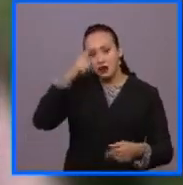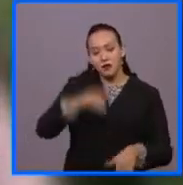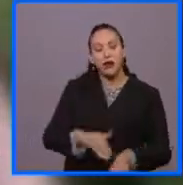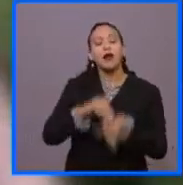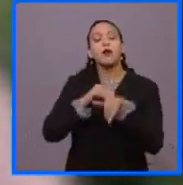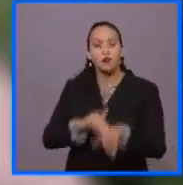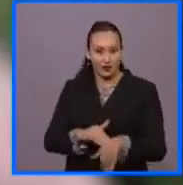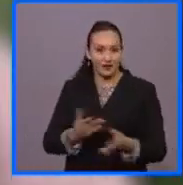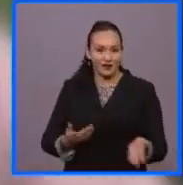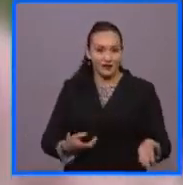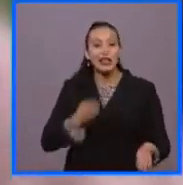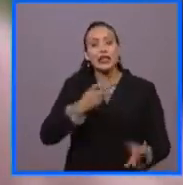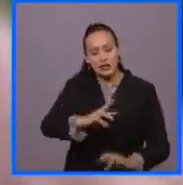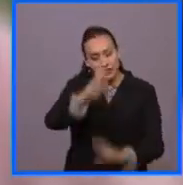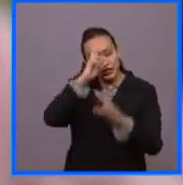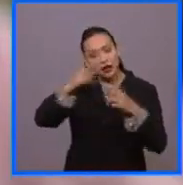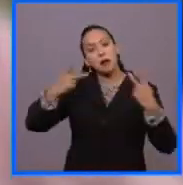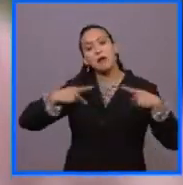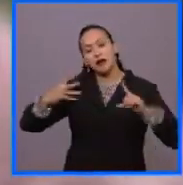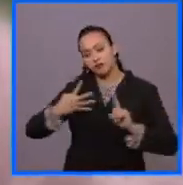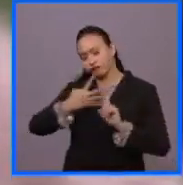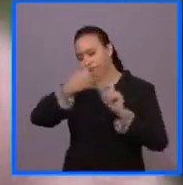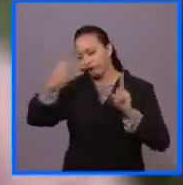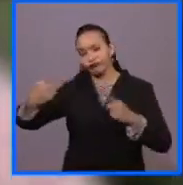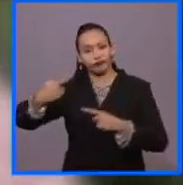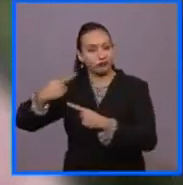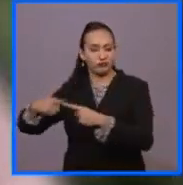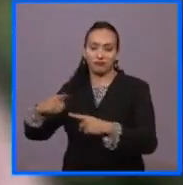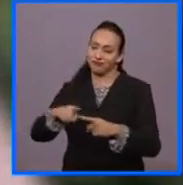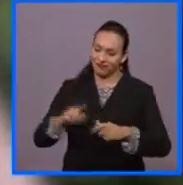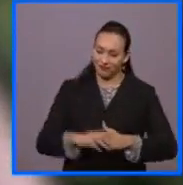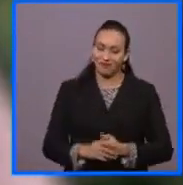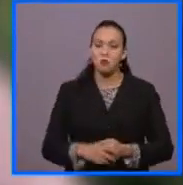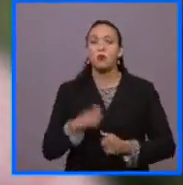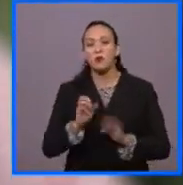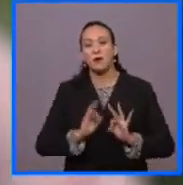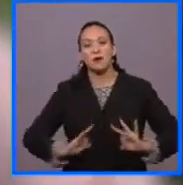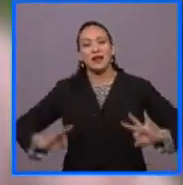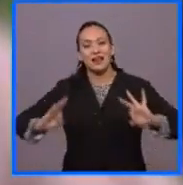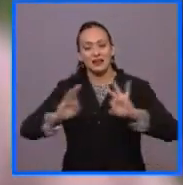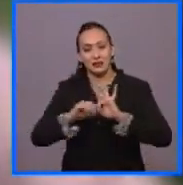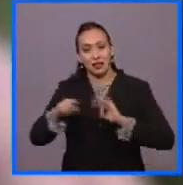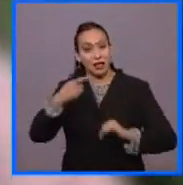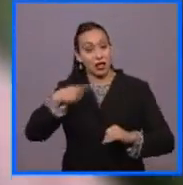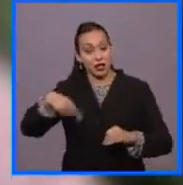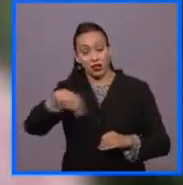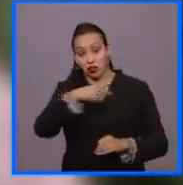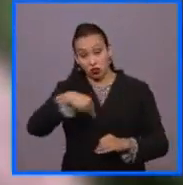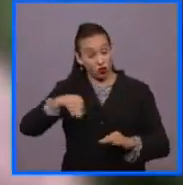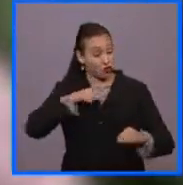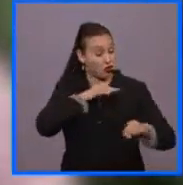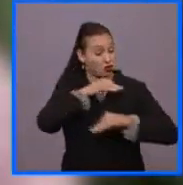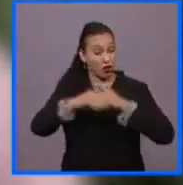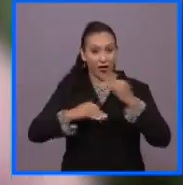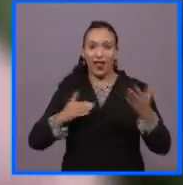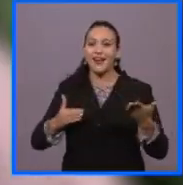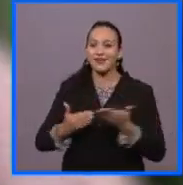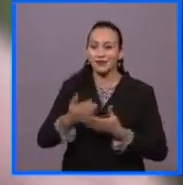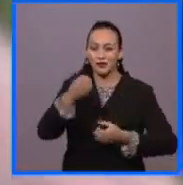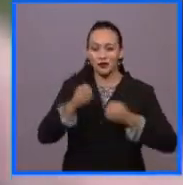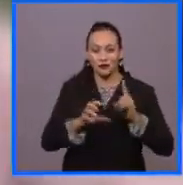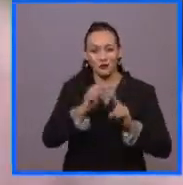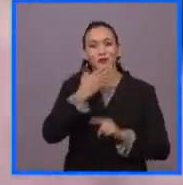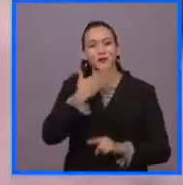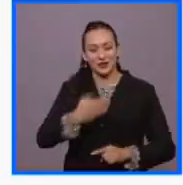es conocer, es visualizar y dar un panorama amplio donde todos tengamos acceso a la justicia, donde todos tengamos acceso a un